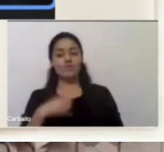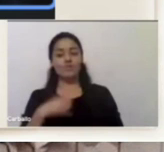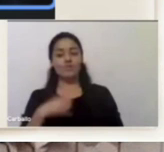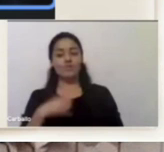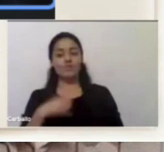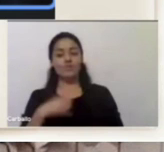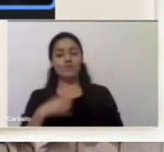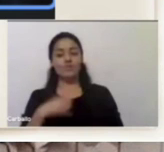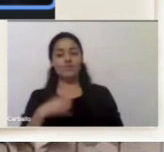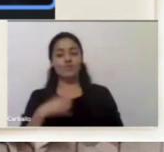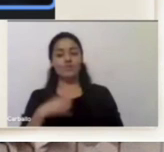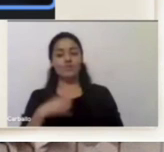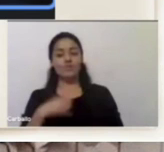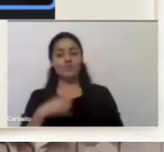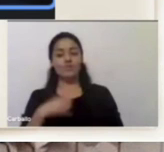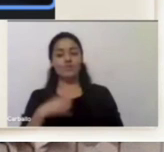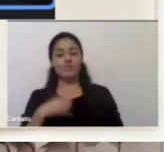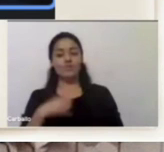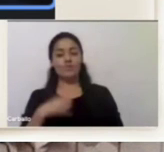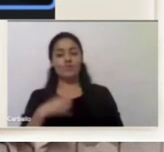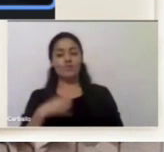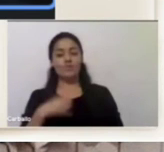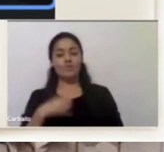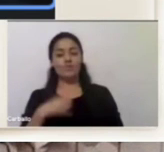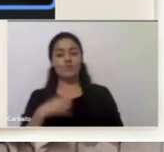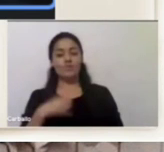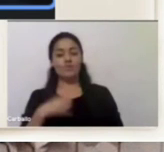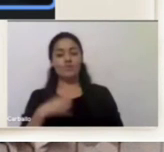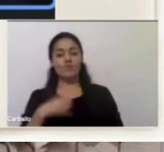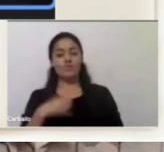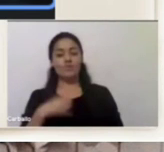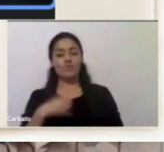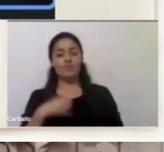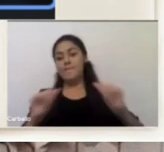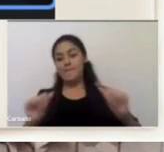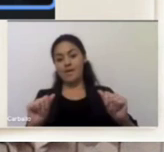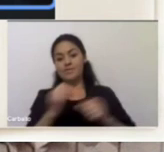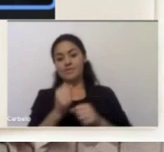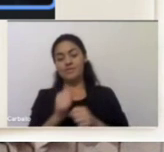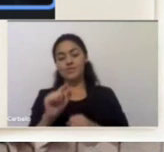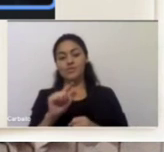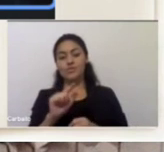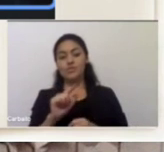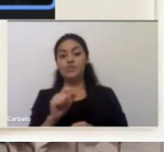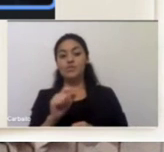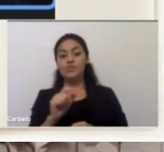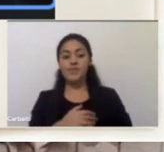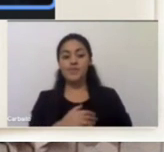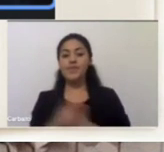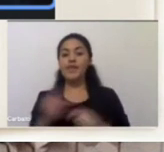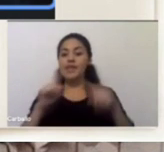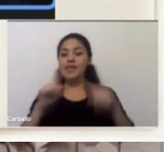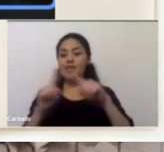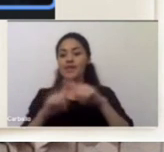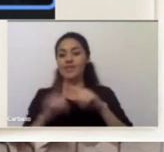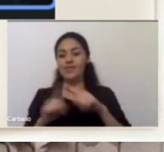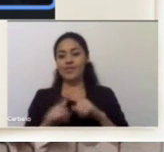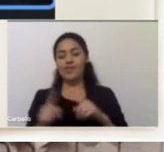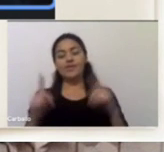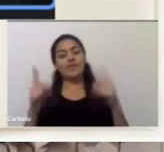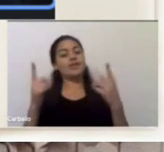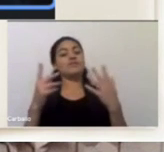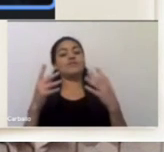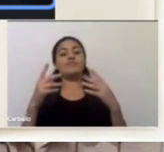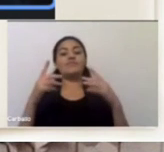de los chihuahuenses radica en las instituciones, más allá de las personas. Y hoy, en este